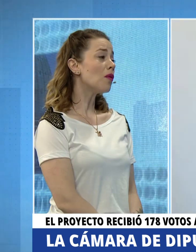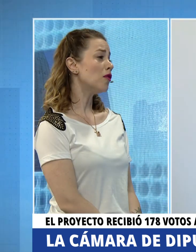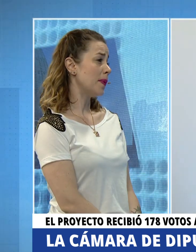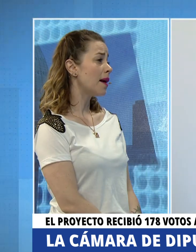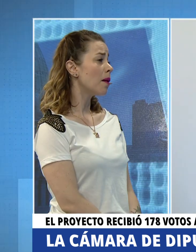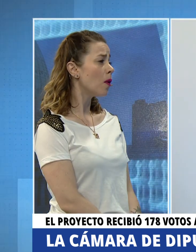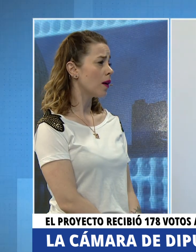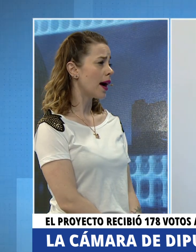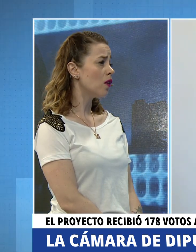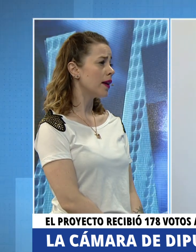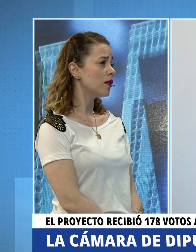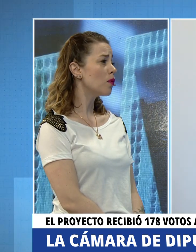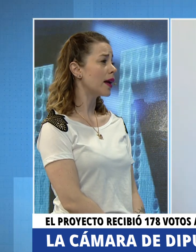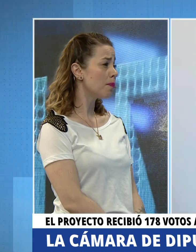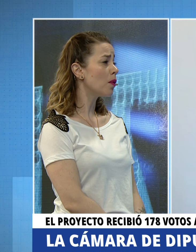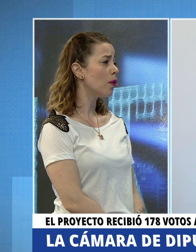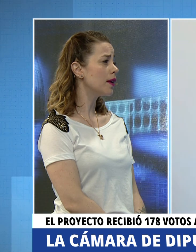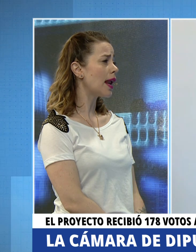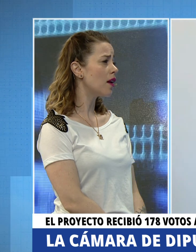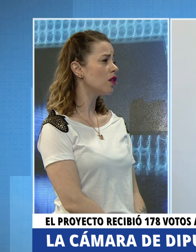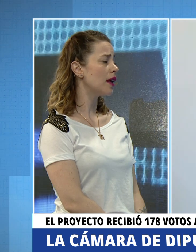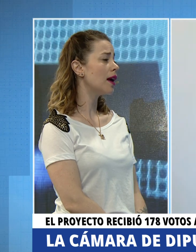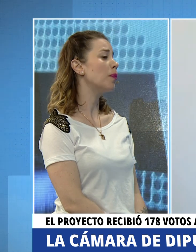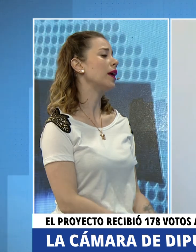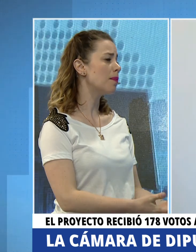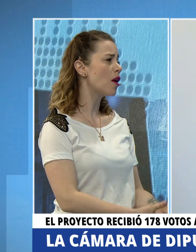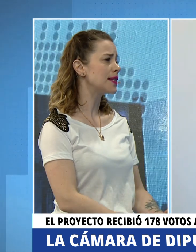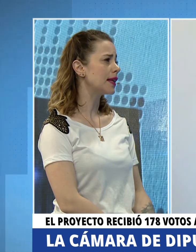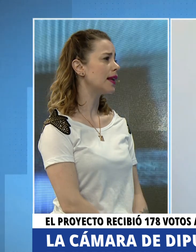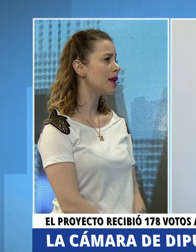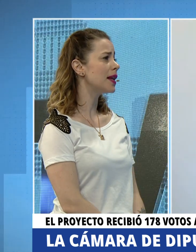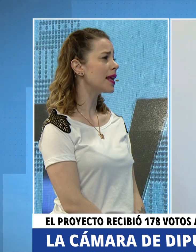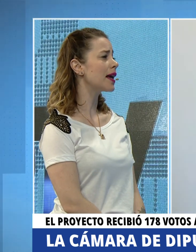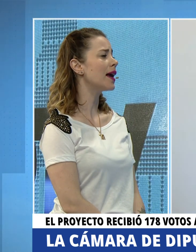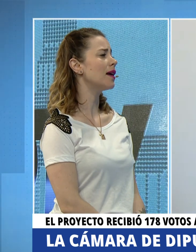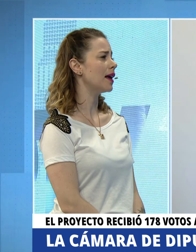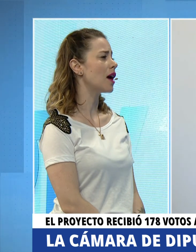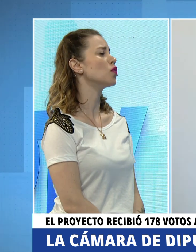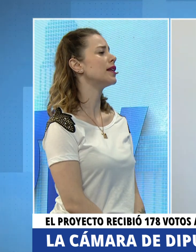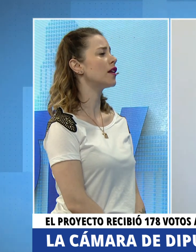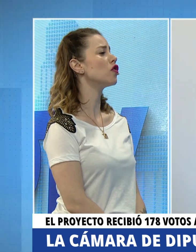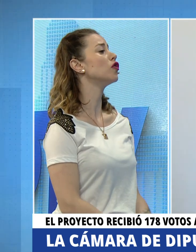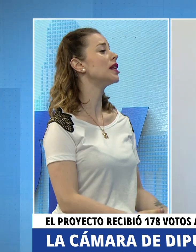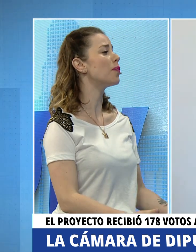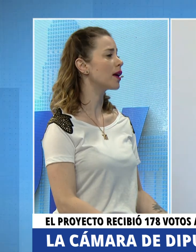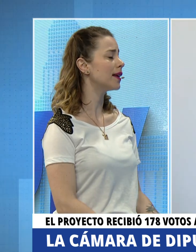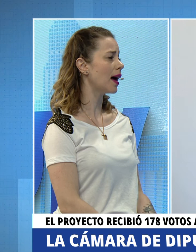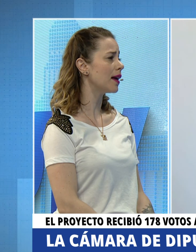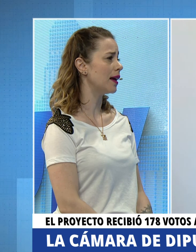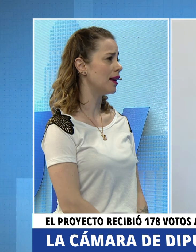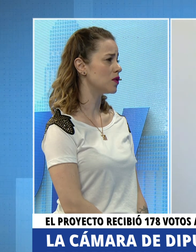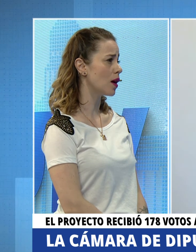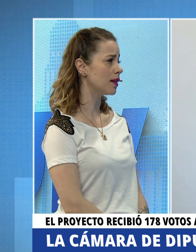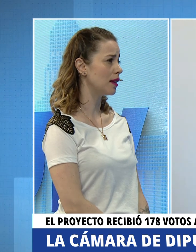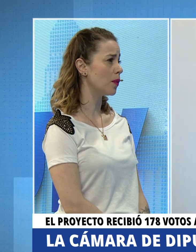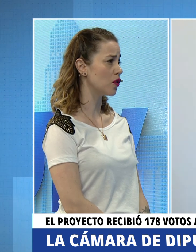Tal como lo explicabas vos, Caro, él dio un ejemplo muy claro de, por ejemplo, la Secretaría de Minería, que a su criterio no tiene por qué estar